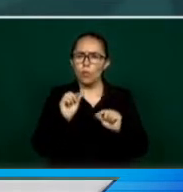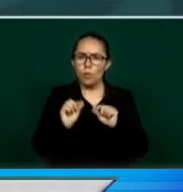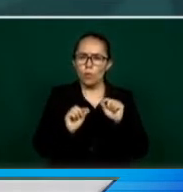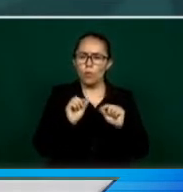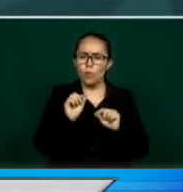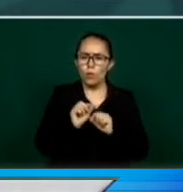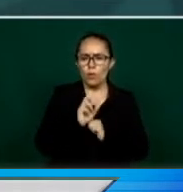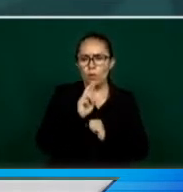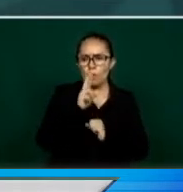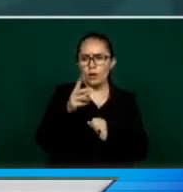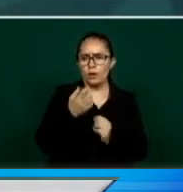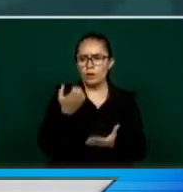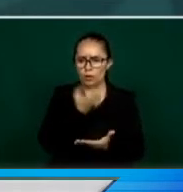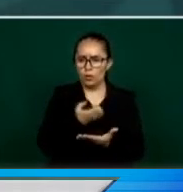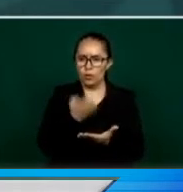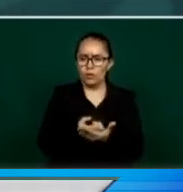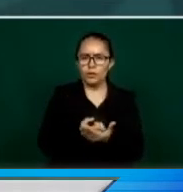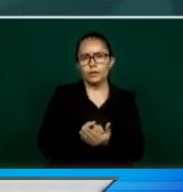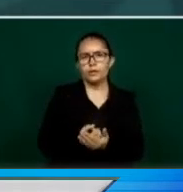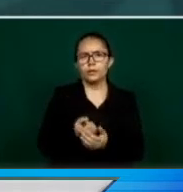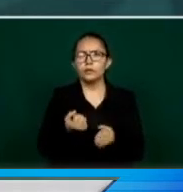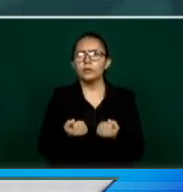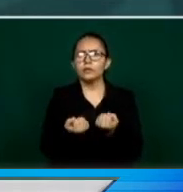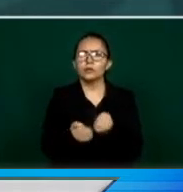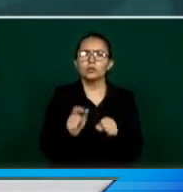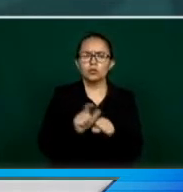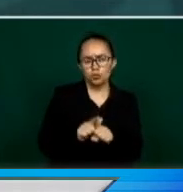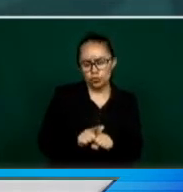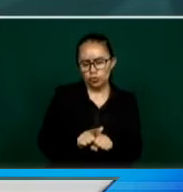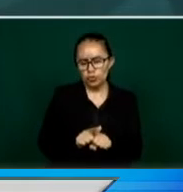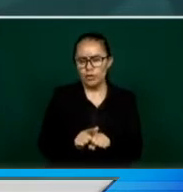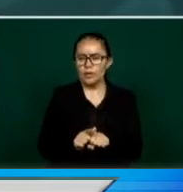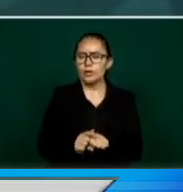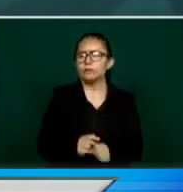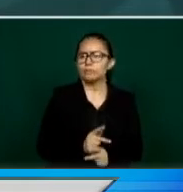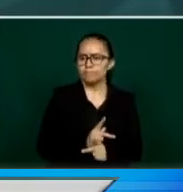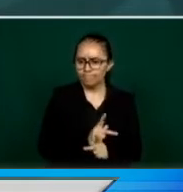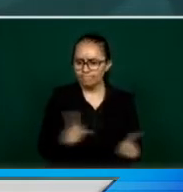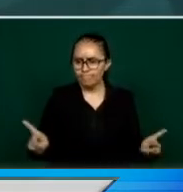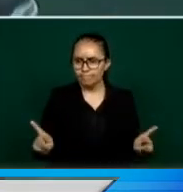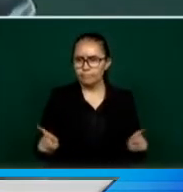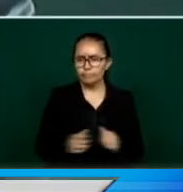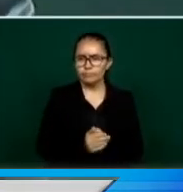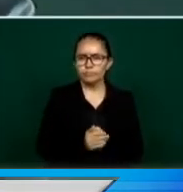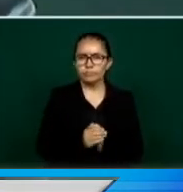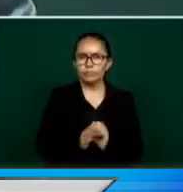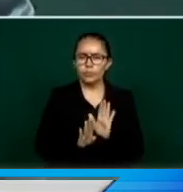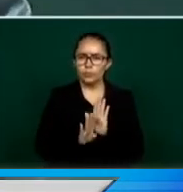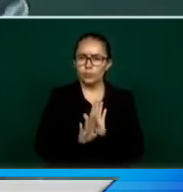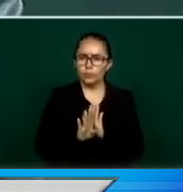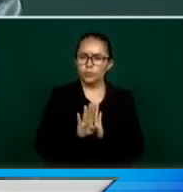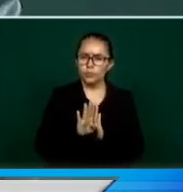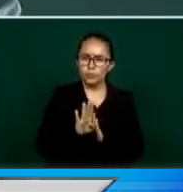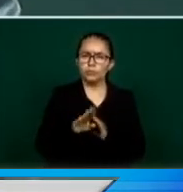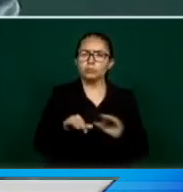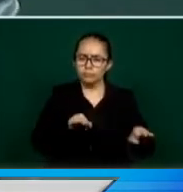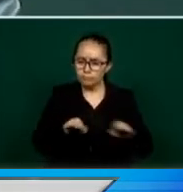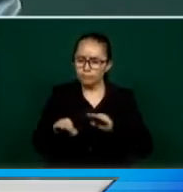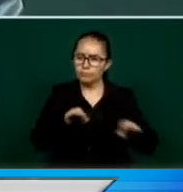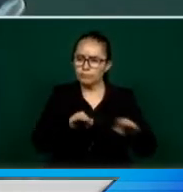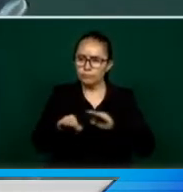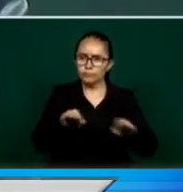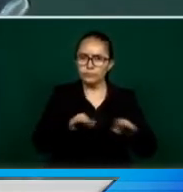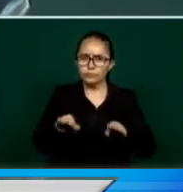un agrupamiento profesional y en número mayor que permite trabajar de manera coordinada con gobiernos estatales, que no permite que las autoridades